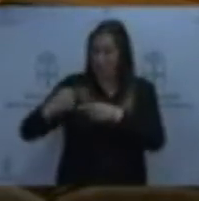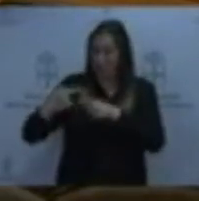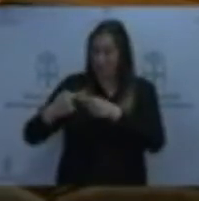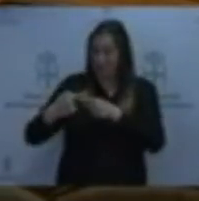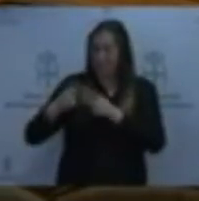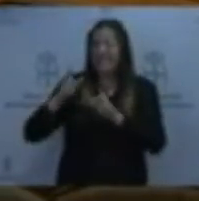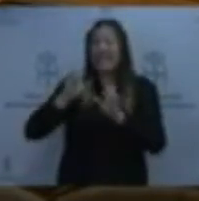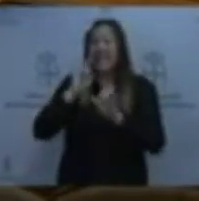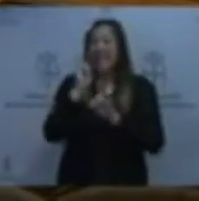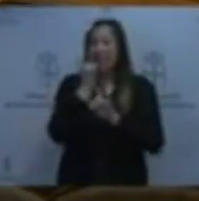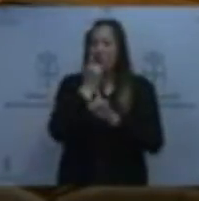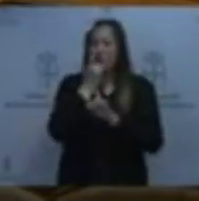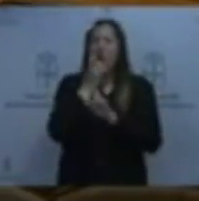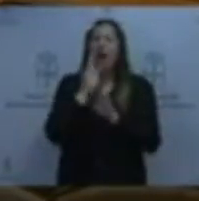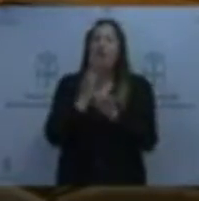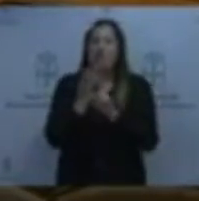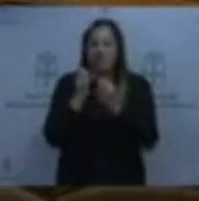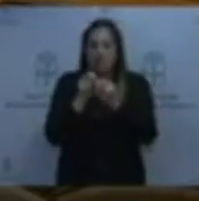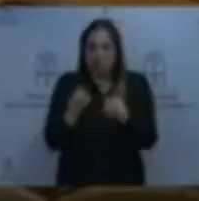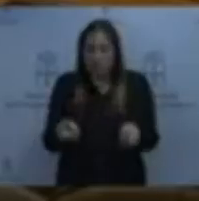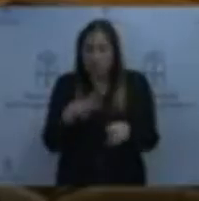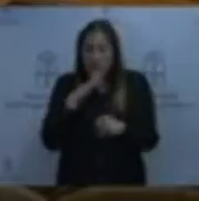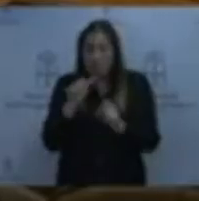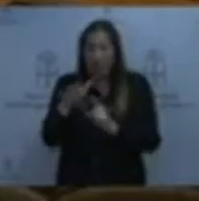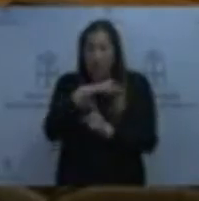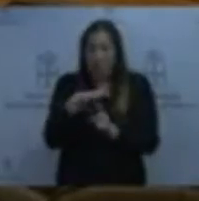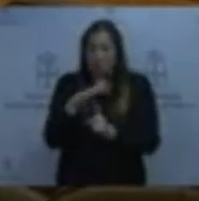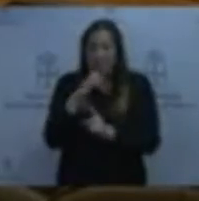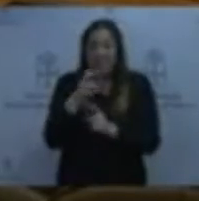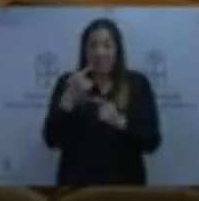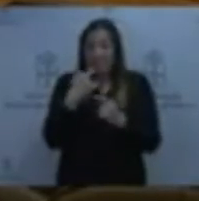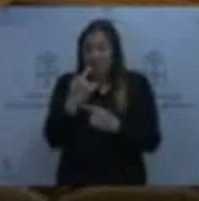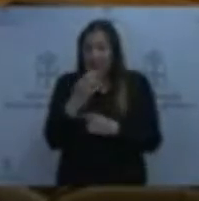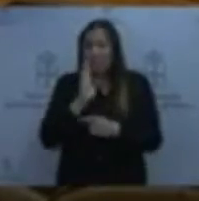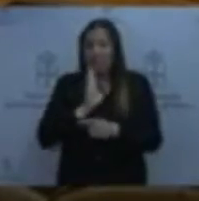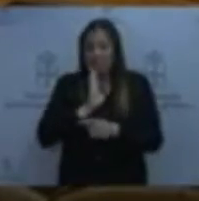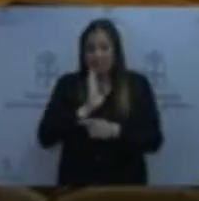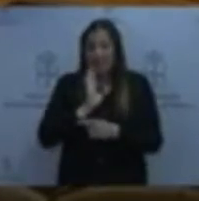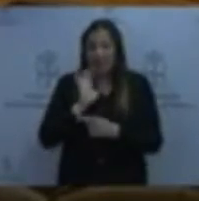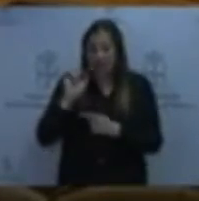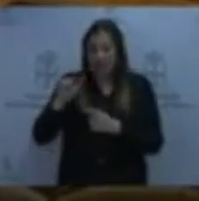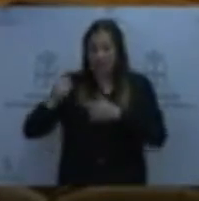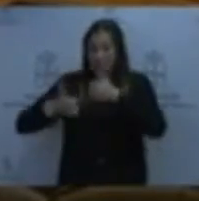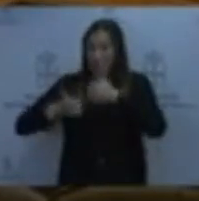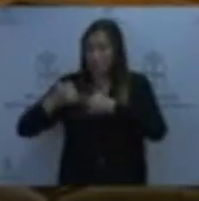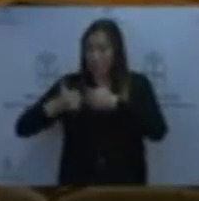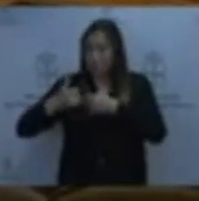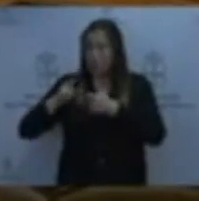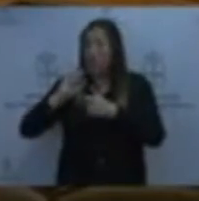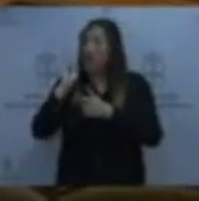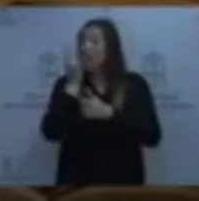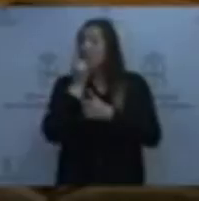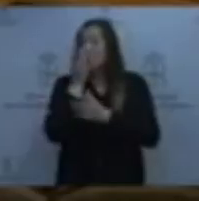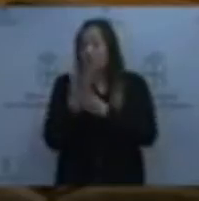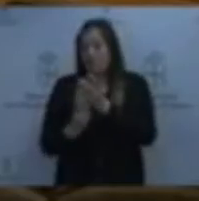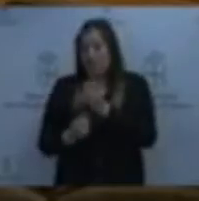estos errores, porque, como decía, ese ambiente enrarecido, viciado, en les OPEs amplifica la dimensión y el alcance de los errores,